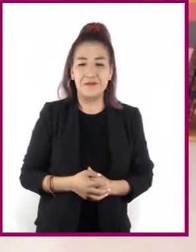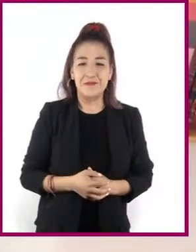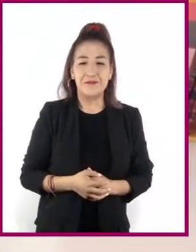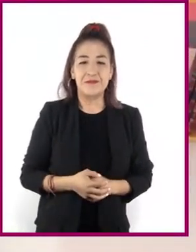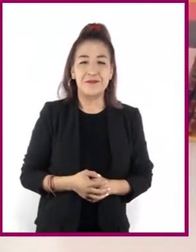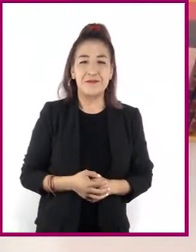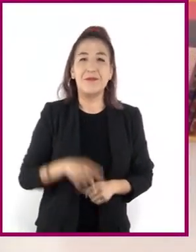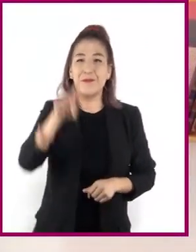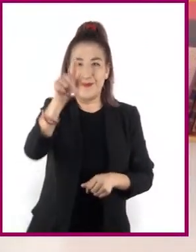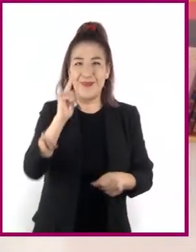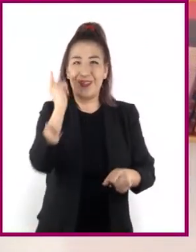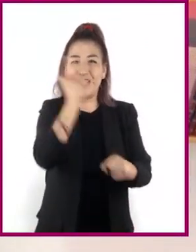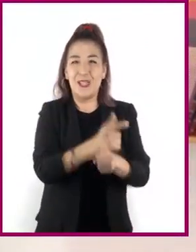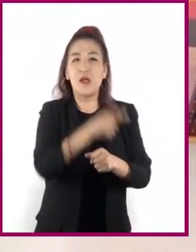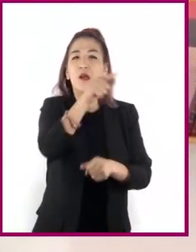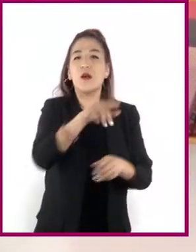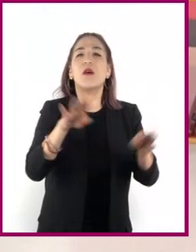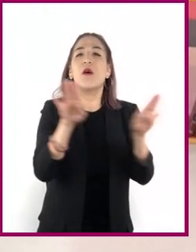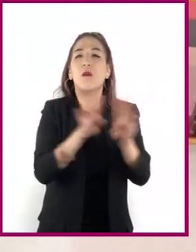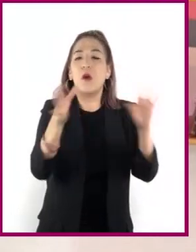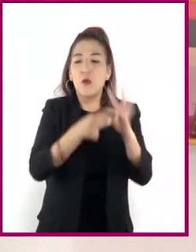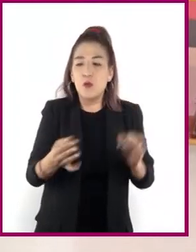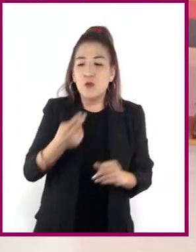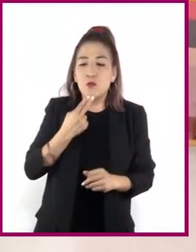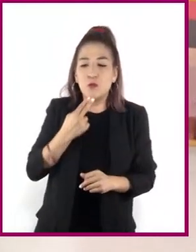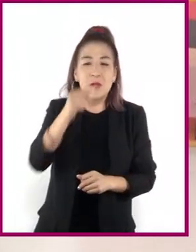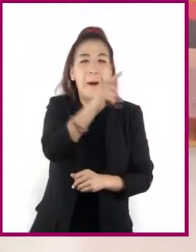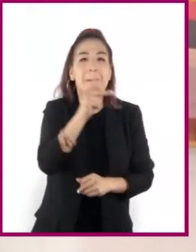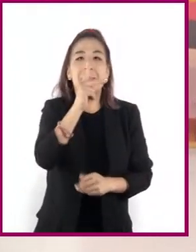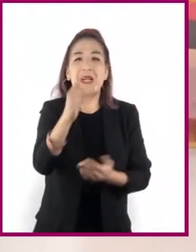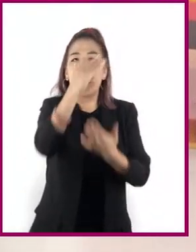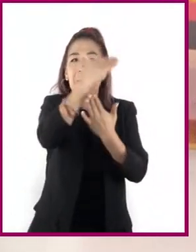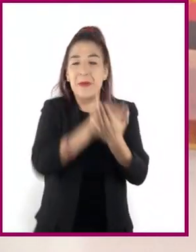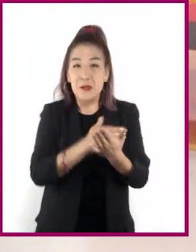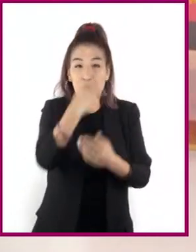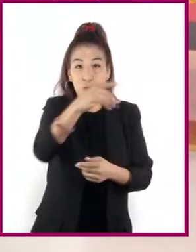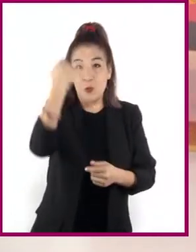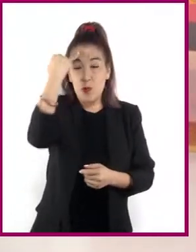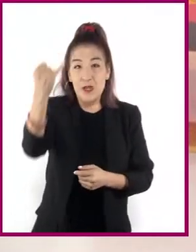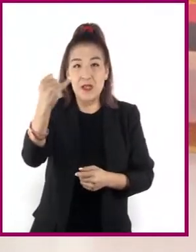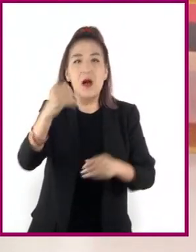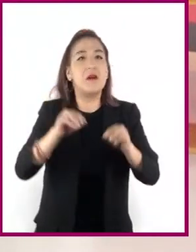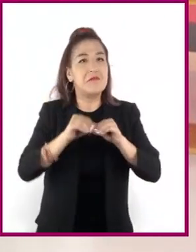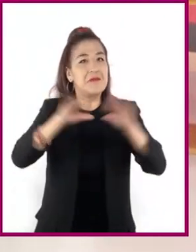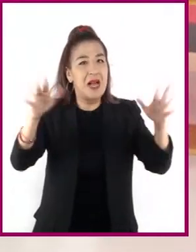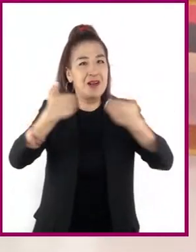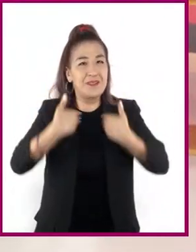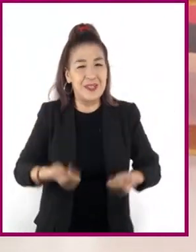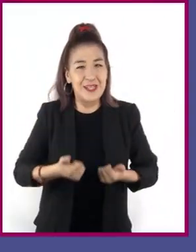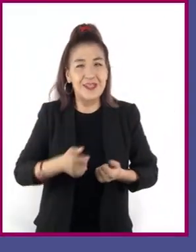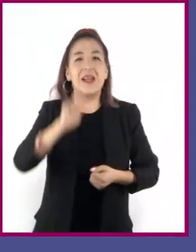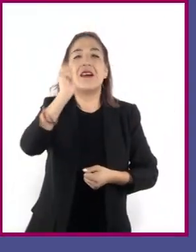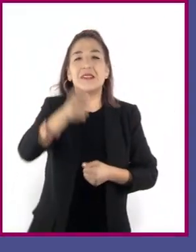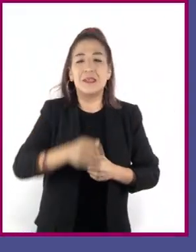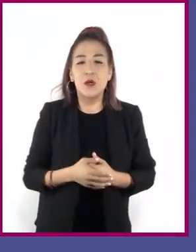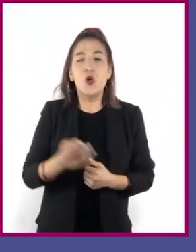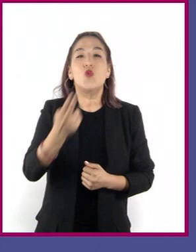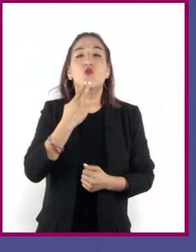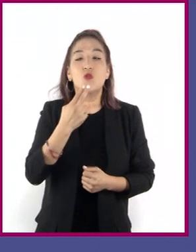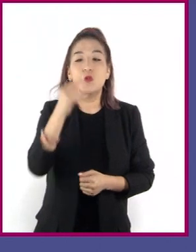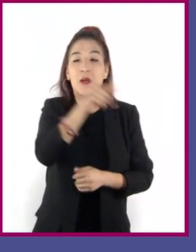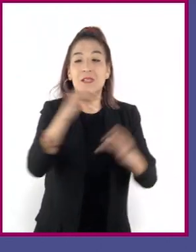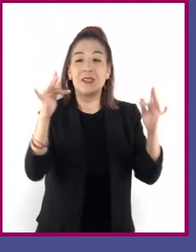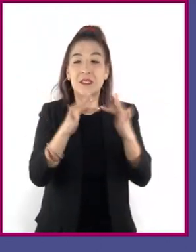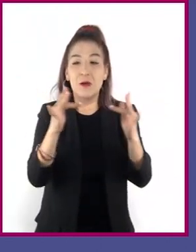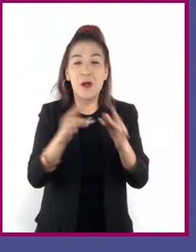se dan cuenta como a pesar de usar menos palabras la idea es totalmente clara de el uso del